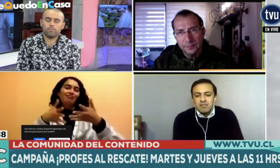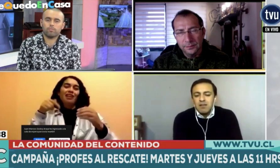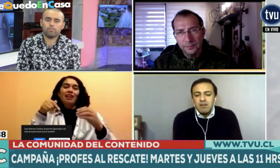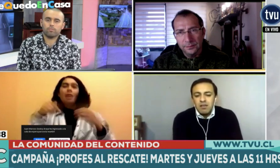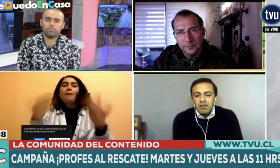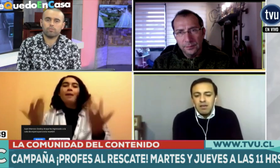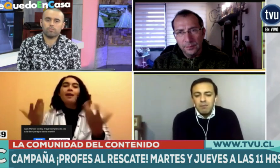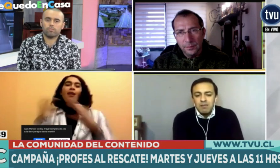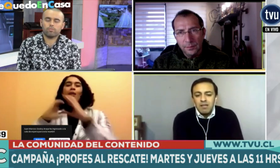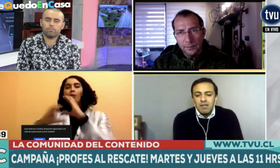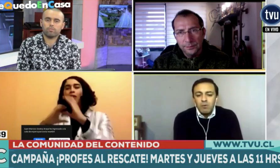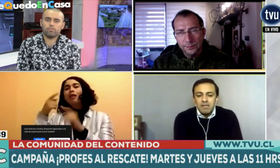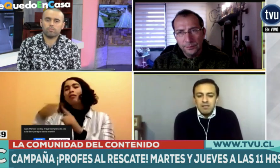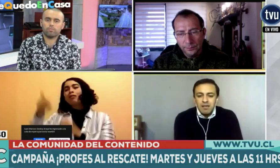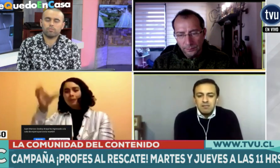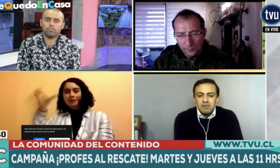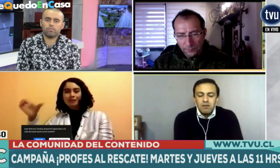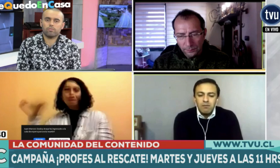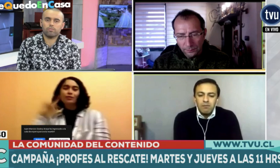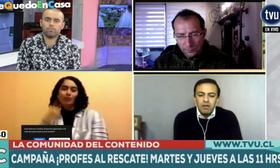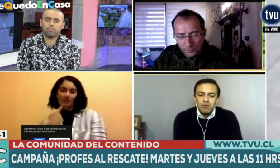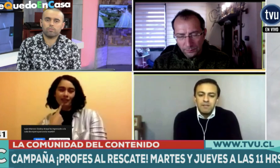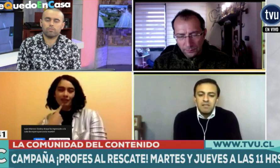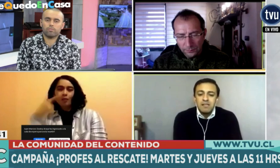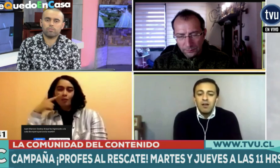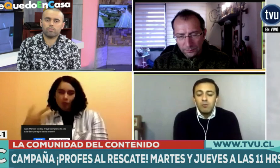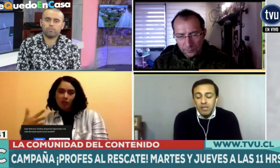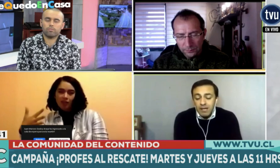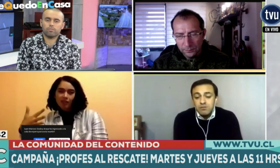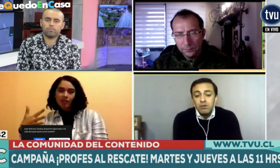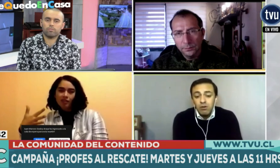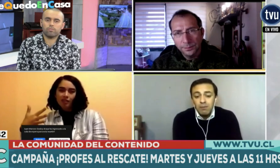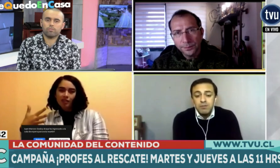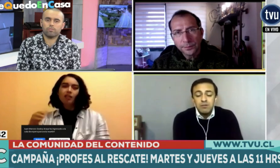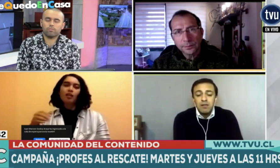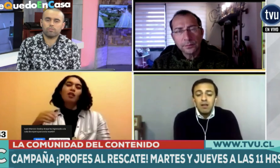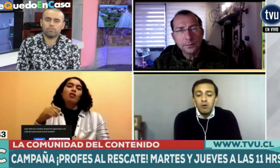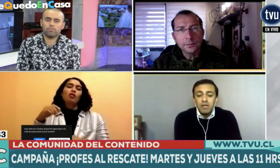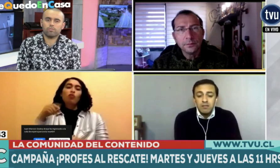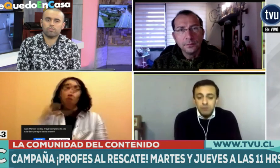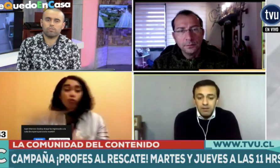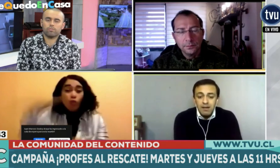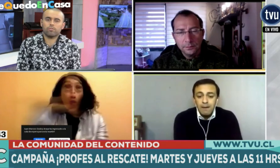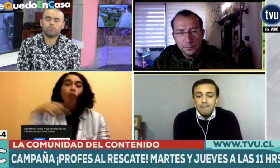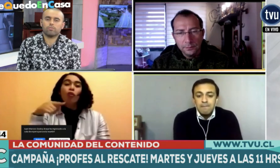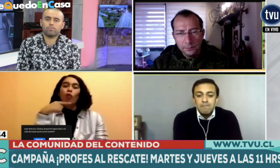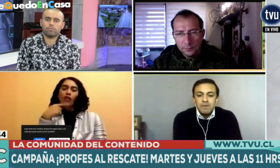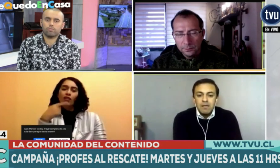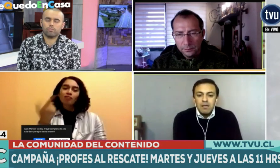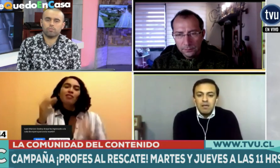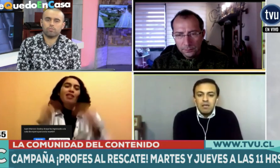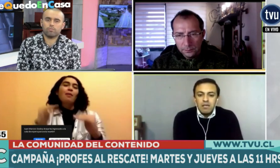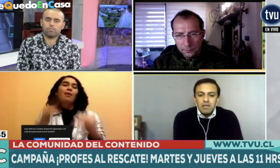que se interesan en aprender lengua de señas. Esto facilita la comunicación con las personas de la comunidad sorda.